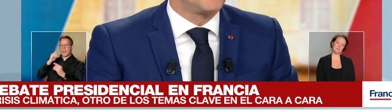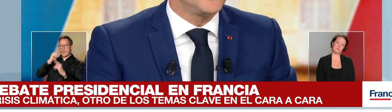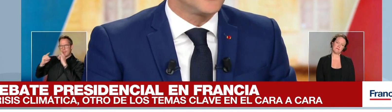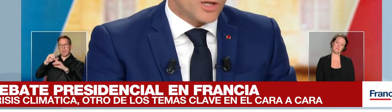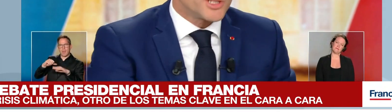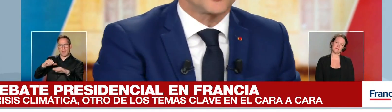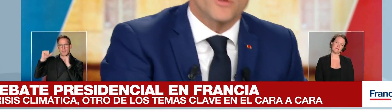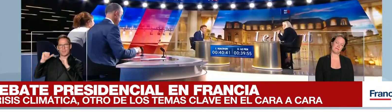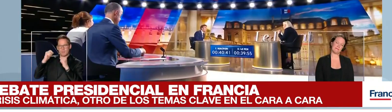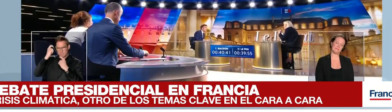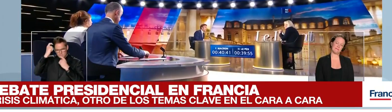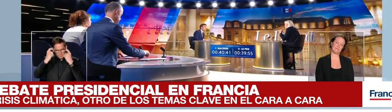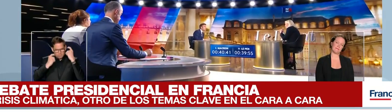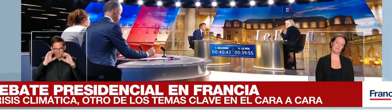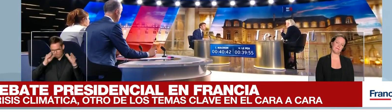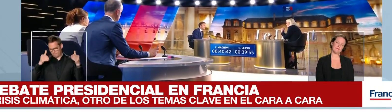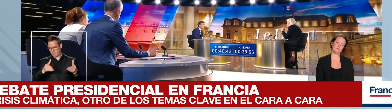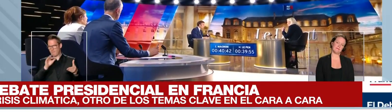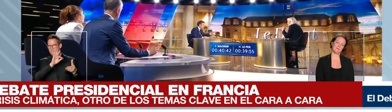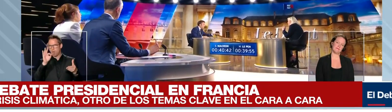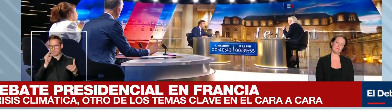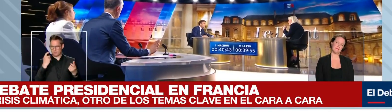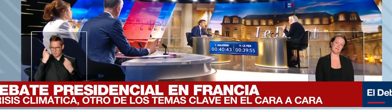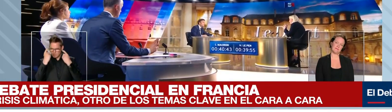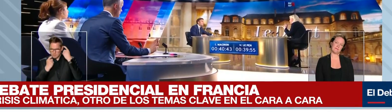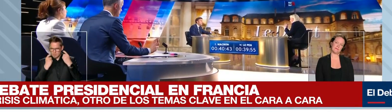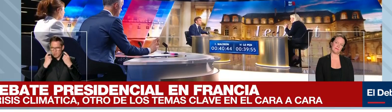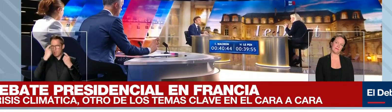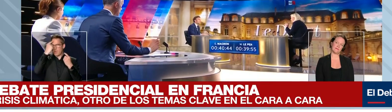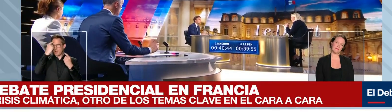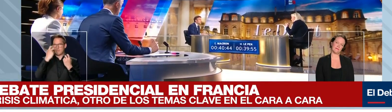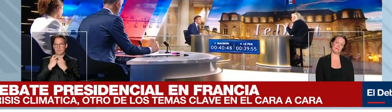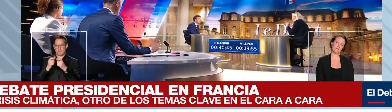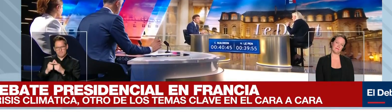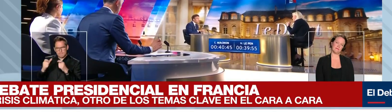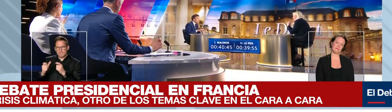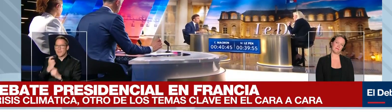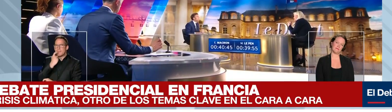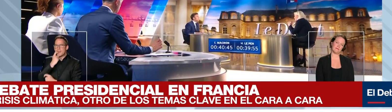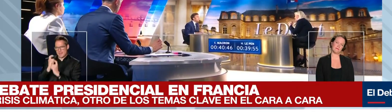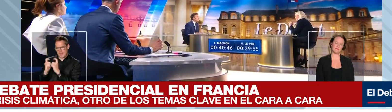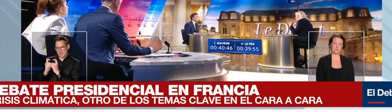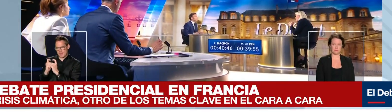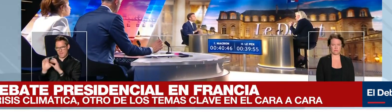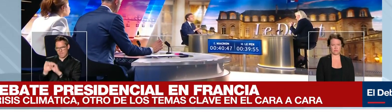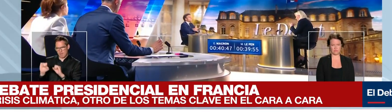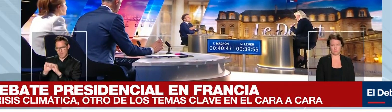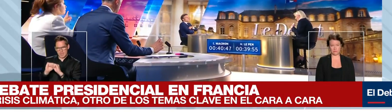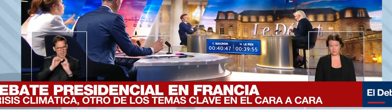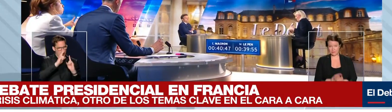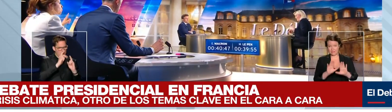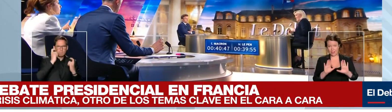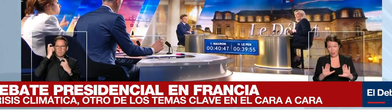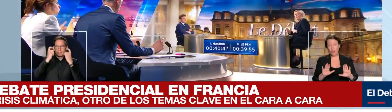desarrollar filiales industriales en el país, como comencé a hacer en nuestros 5 años, con baterías eléctricas hasta las eólicas, y como quiero continuar